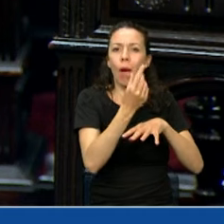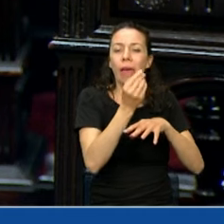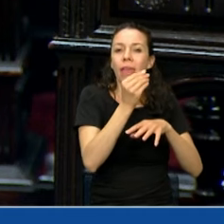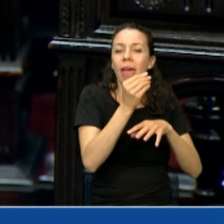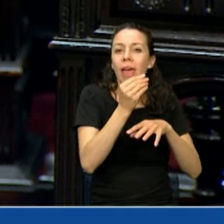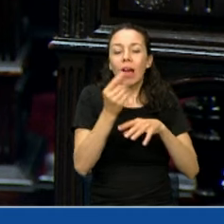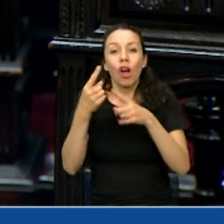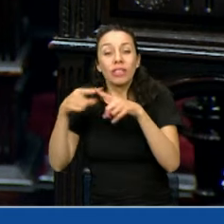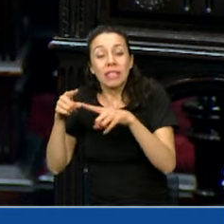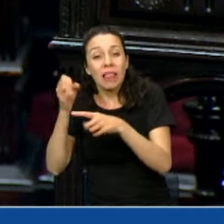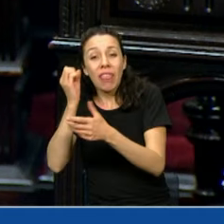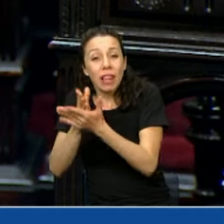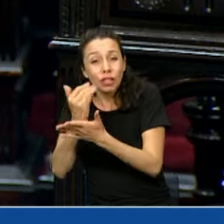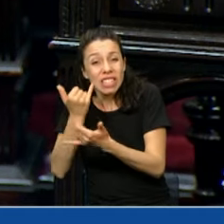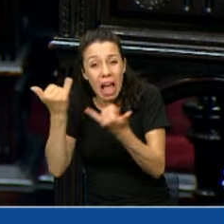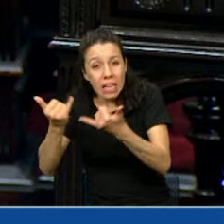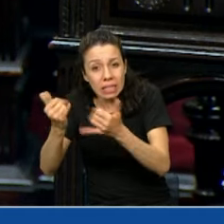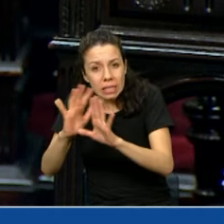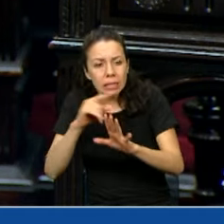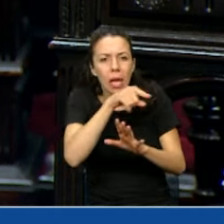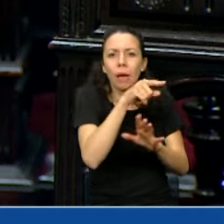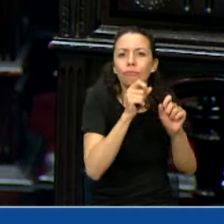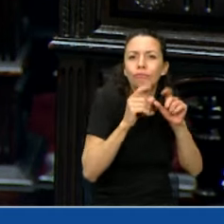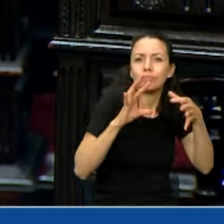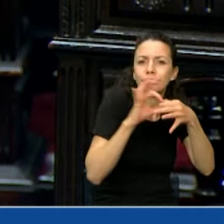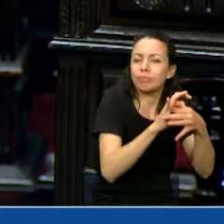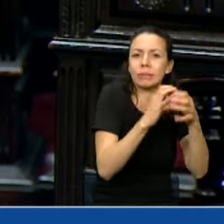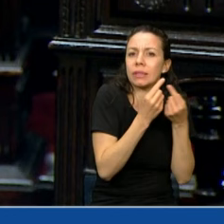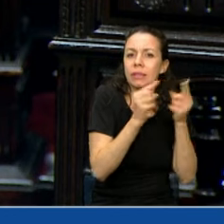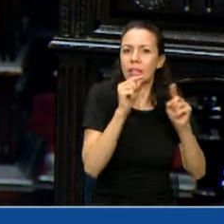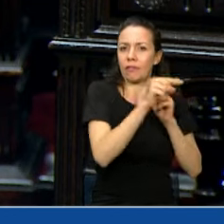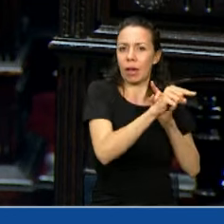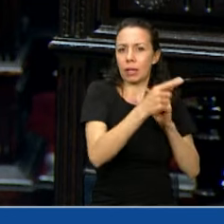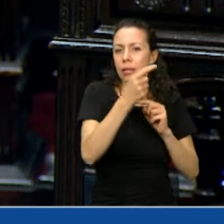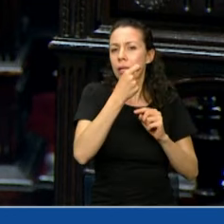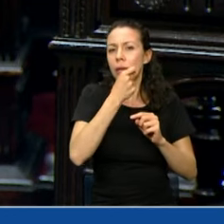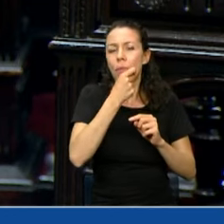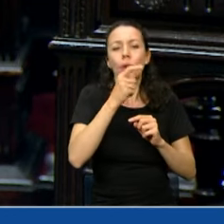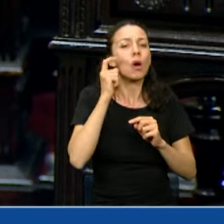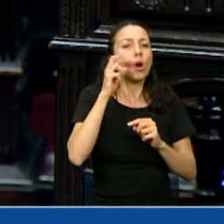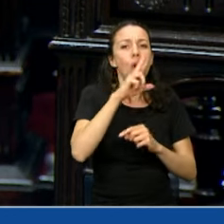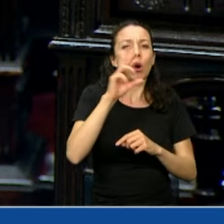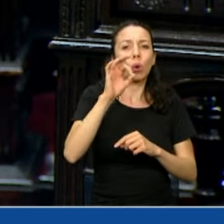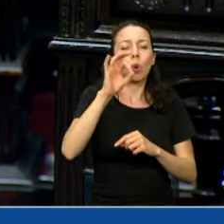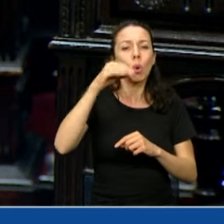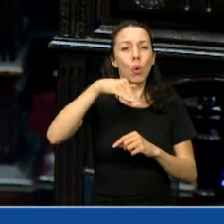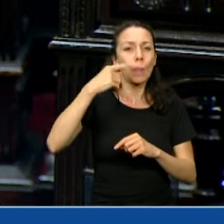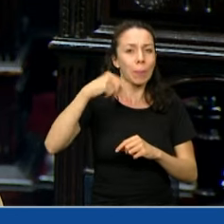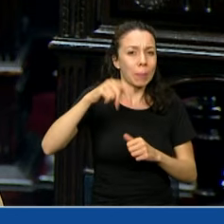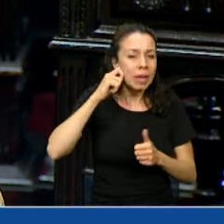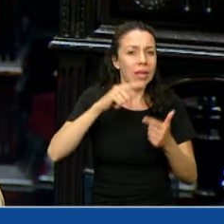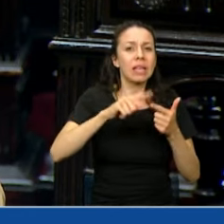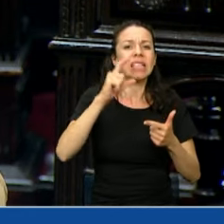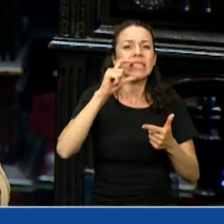que ya existe el ciberacoso el ciber bullying el grooming ya están tipificados en el